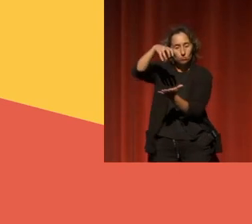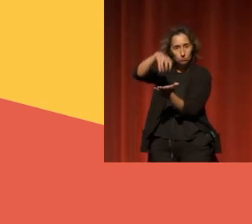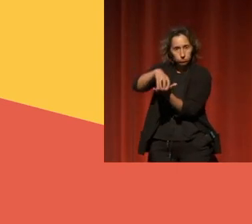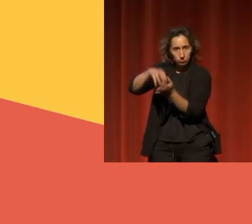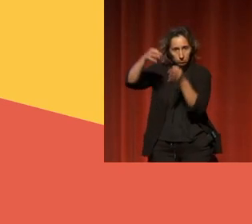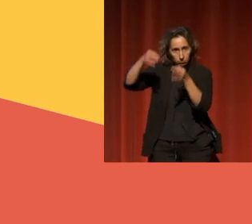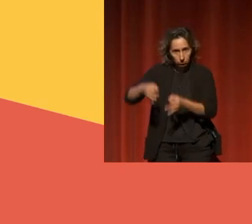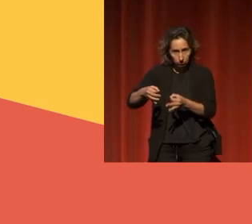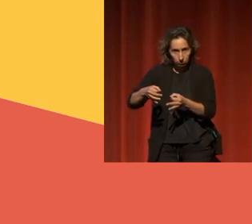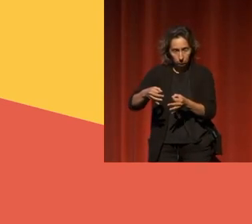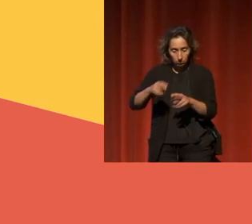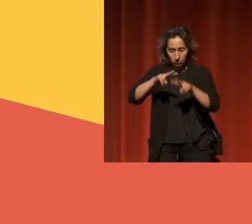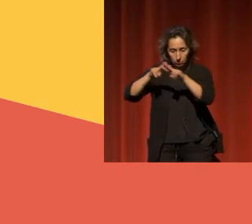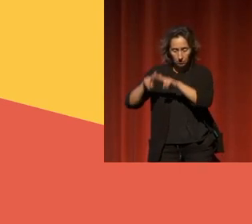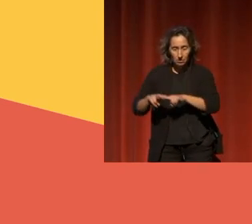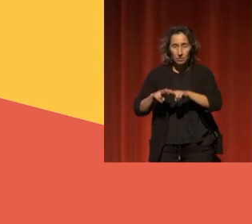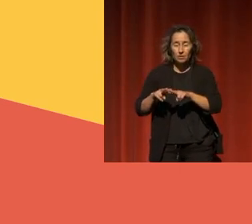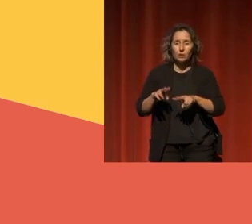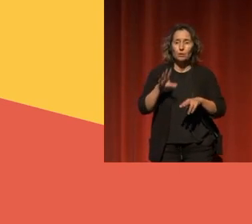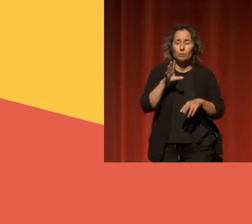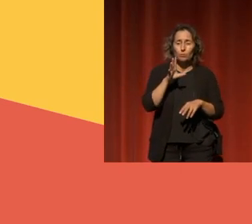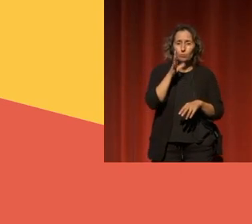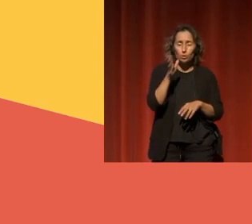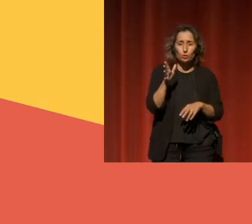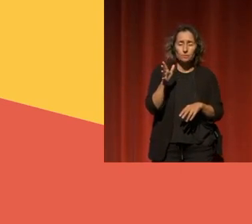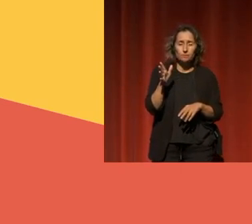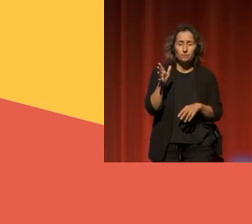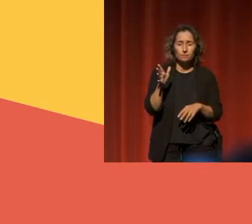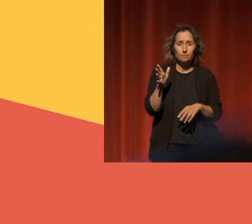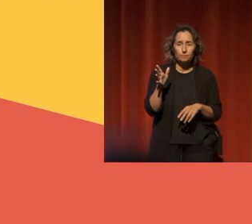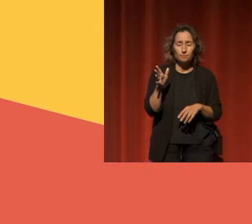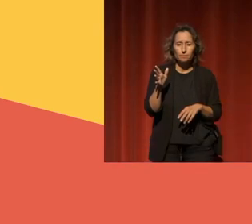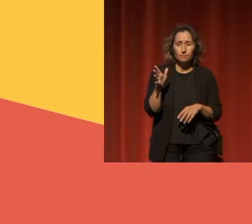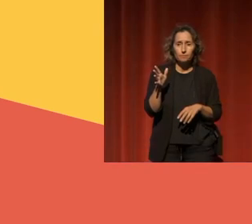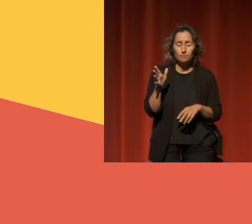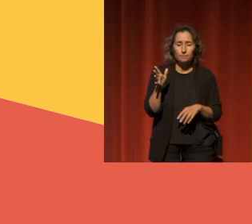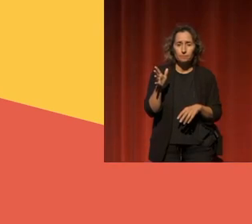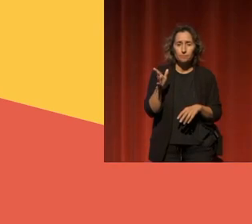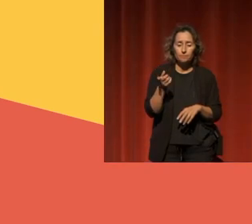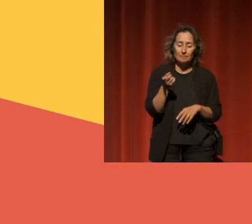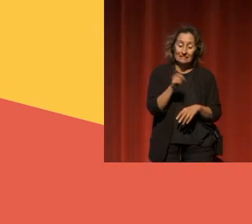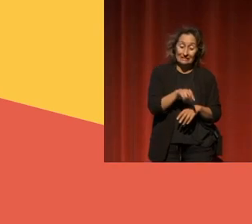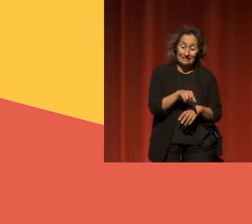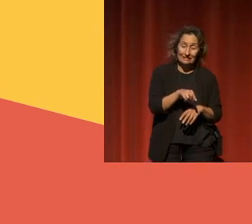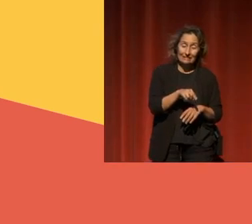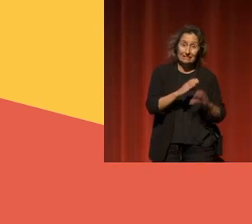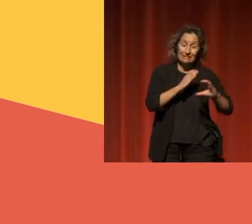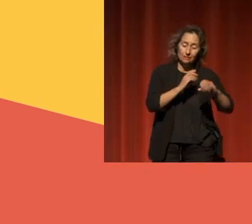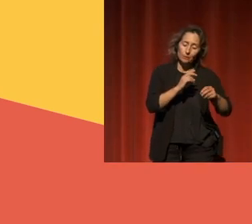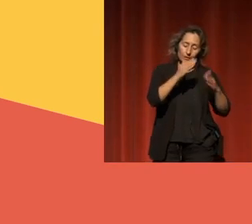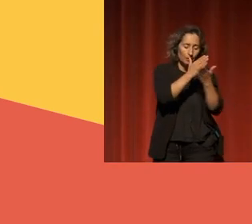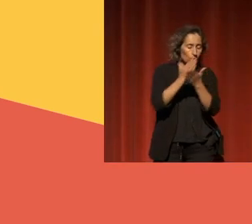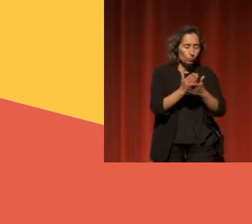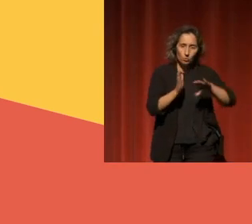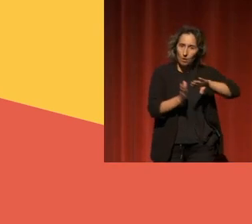fijos por cuestiones metodológicas y creo que esto otro merece un estudio También